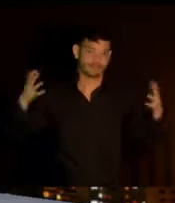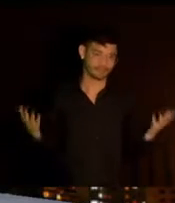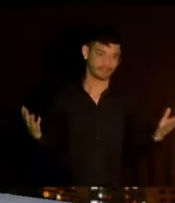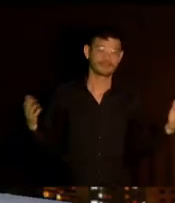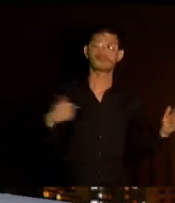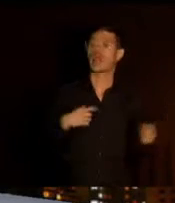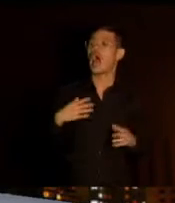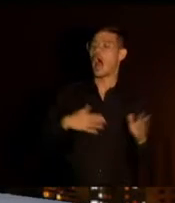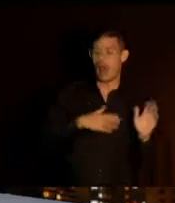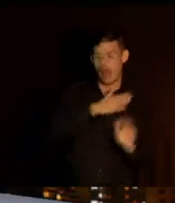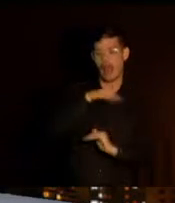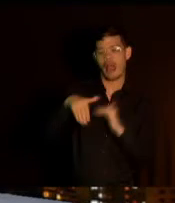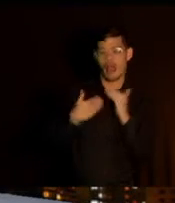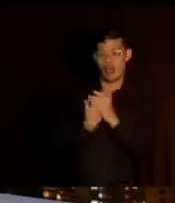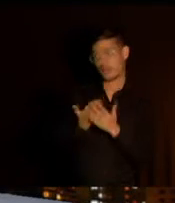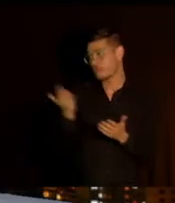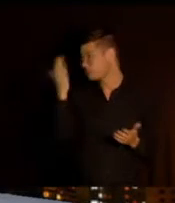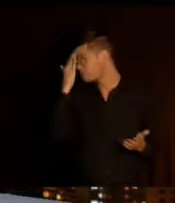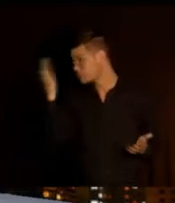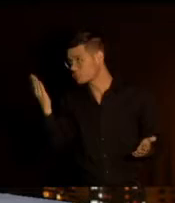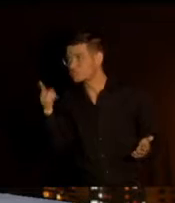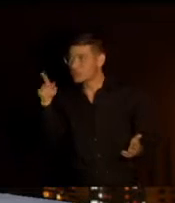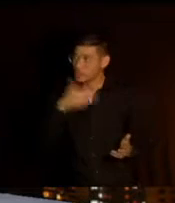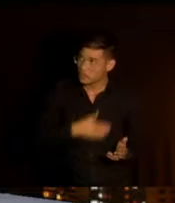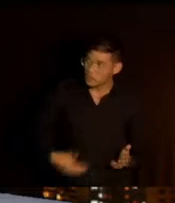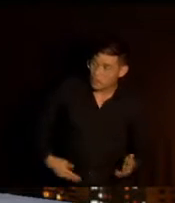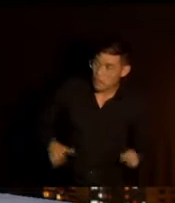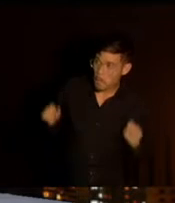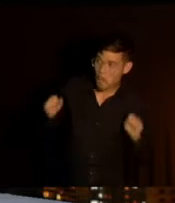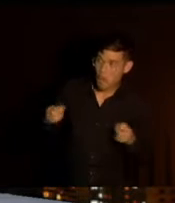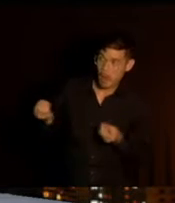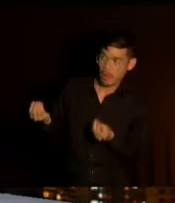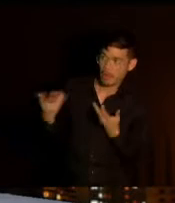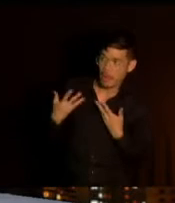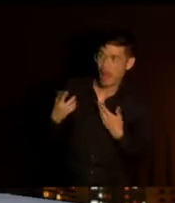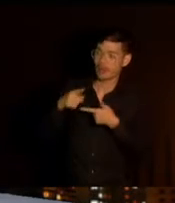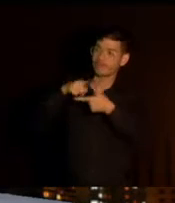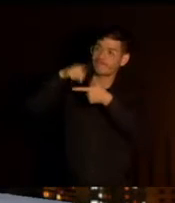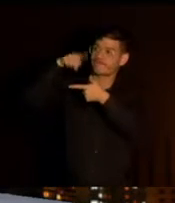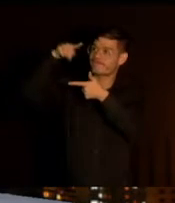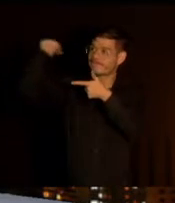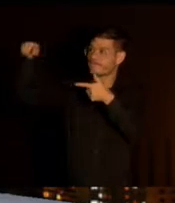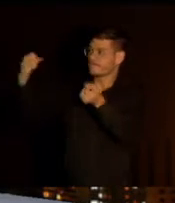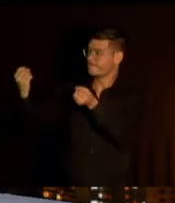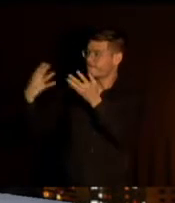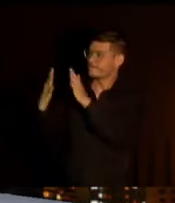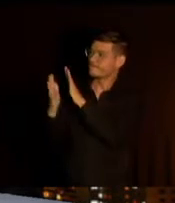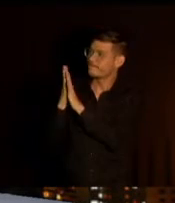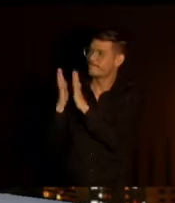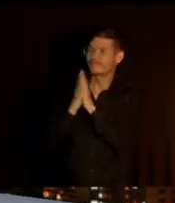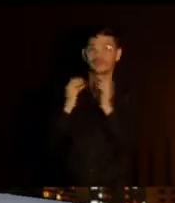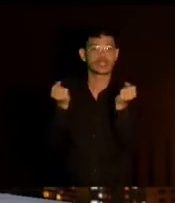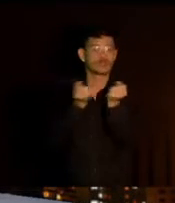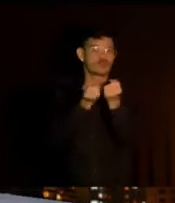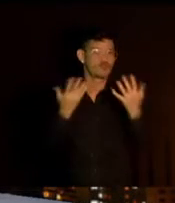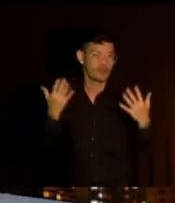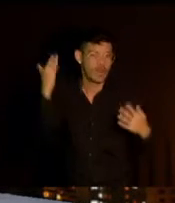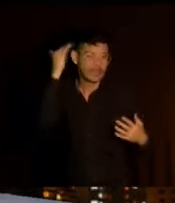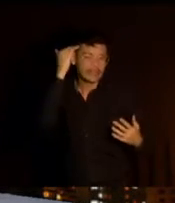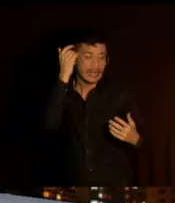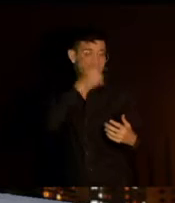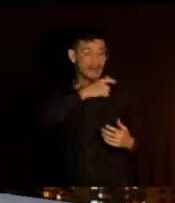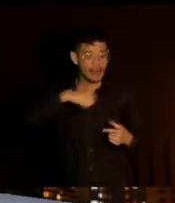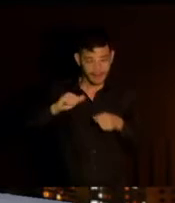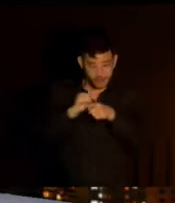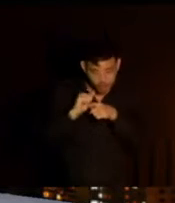no sé, presidente, si podemos tener de pronto cifras de cómo aumentaría ese número de practicantes,